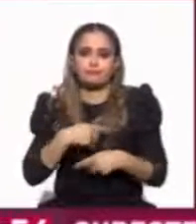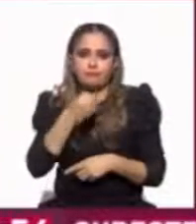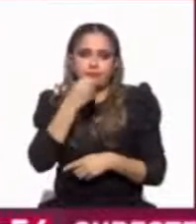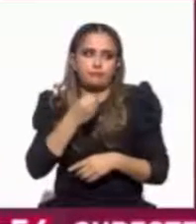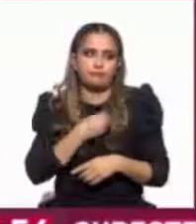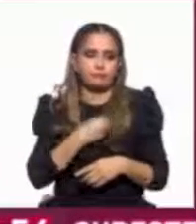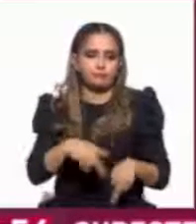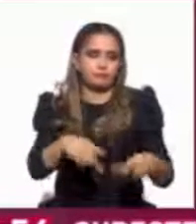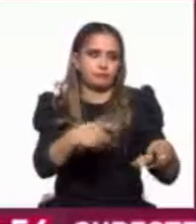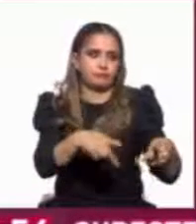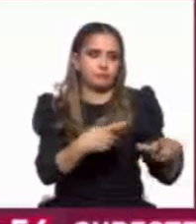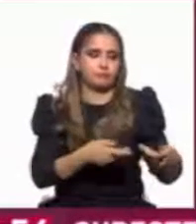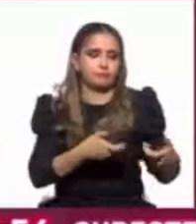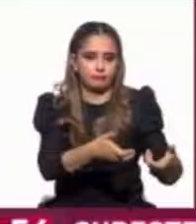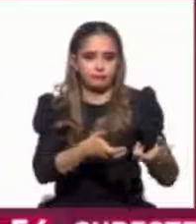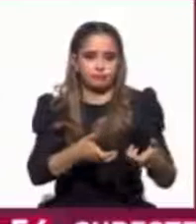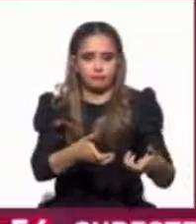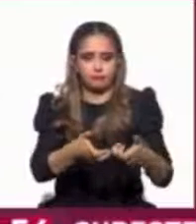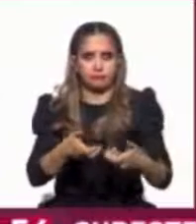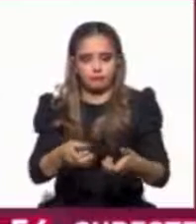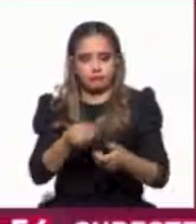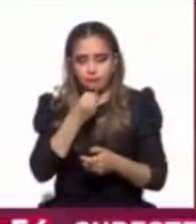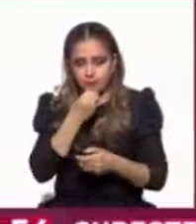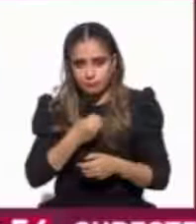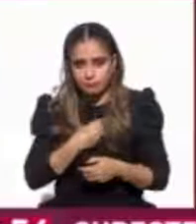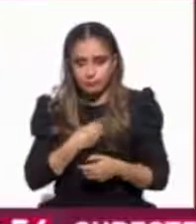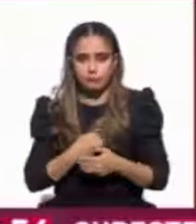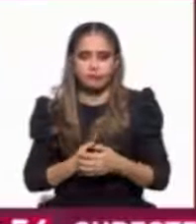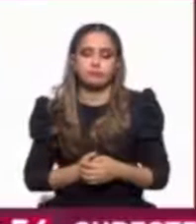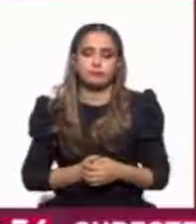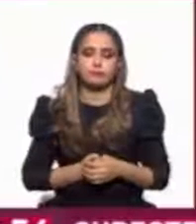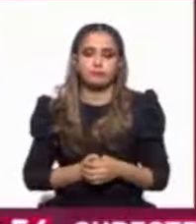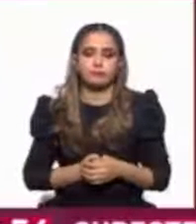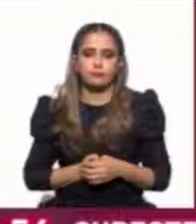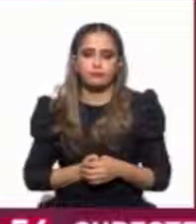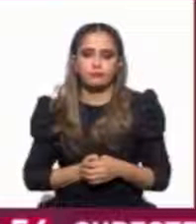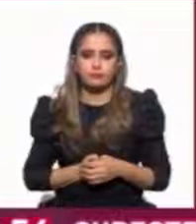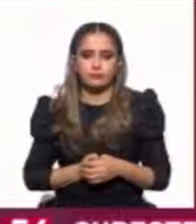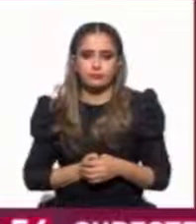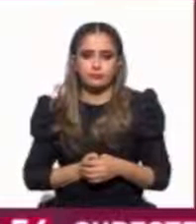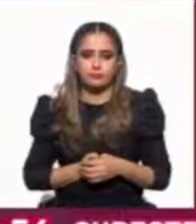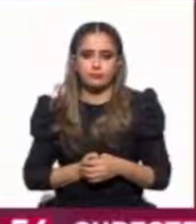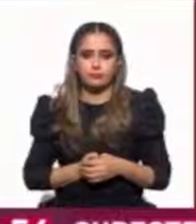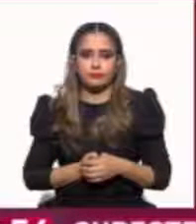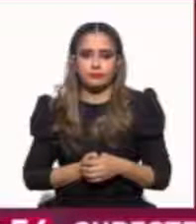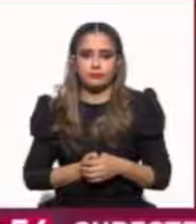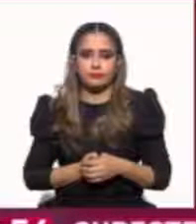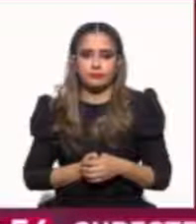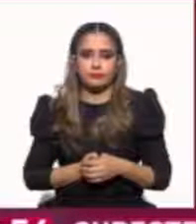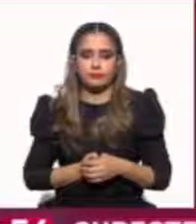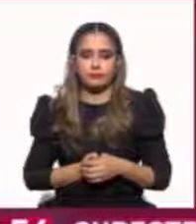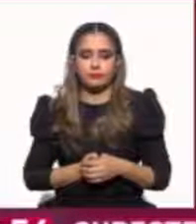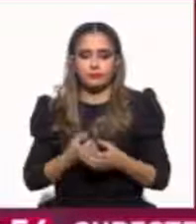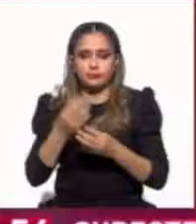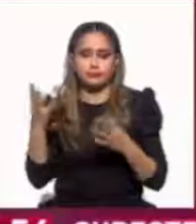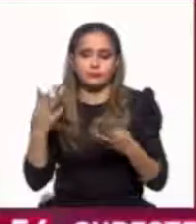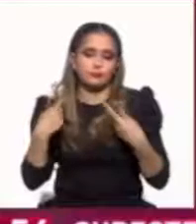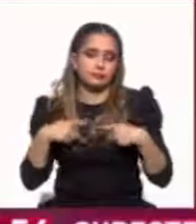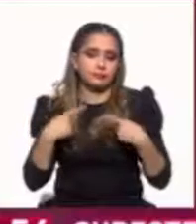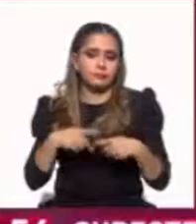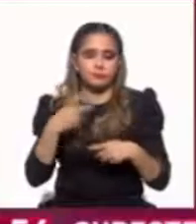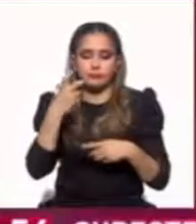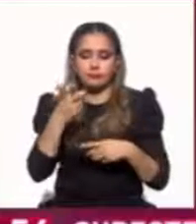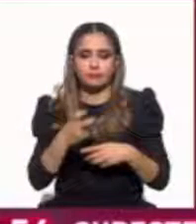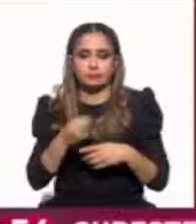de cómo está el tema también de la población en ocupación informal,